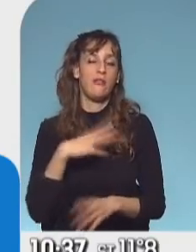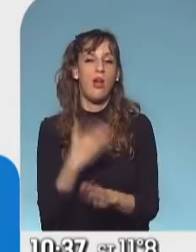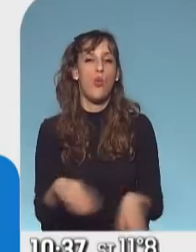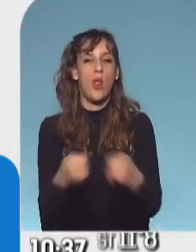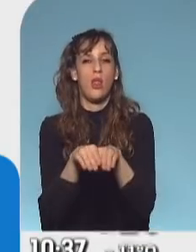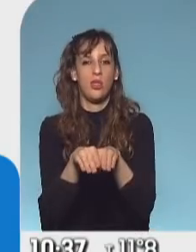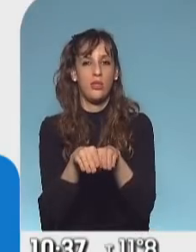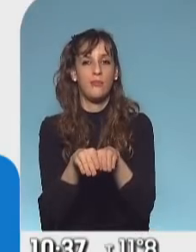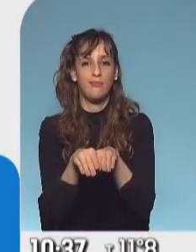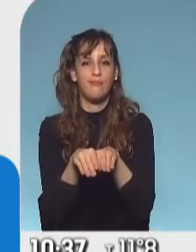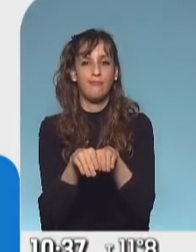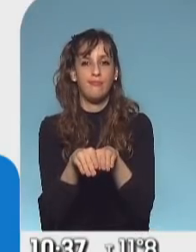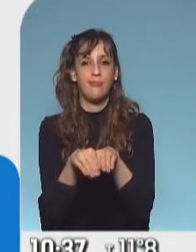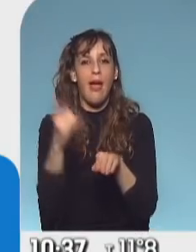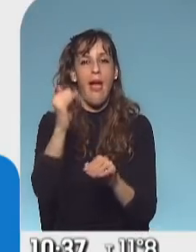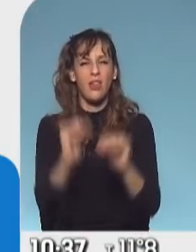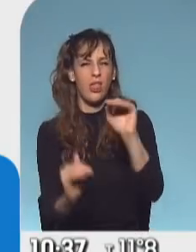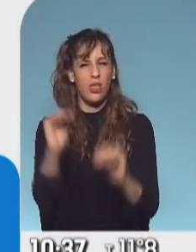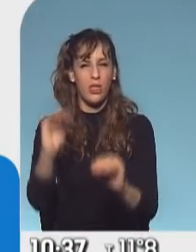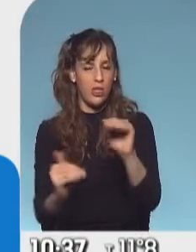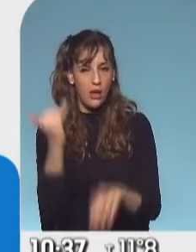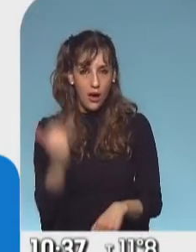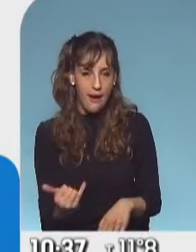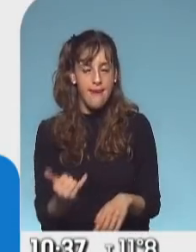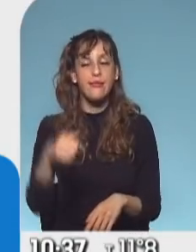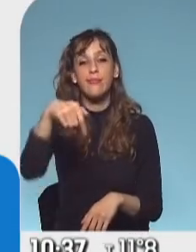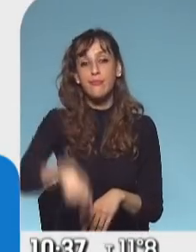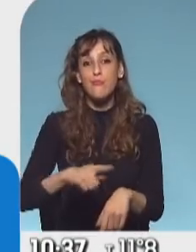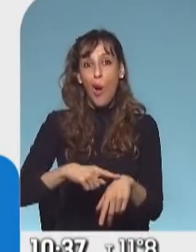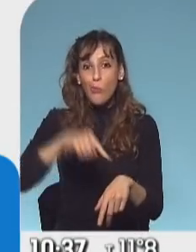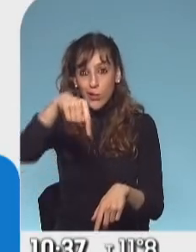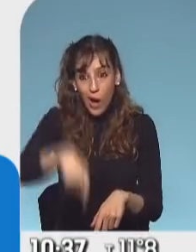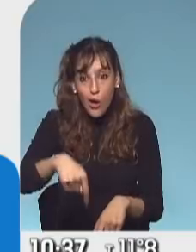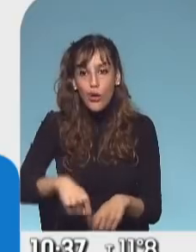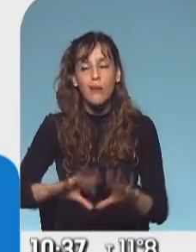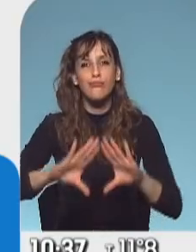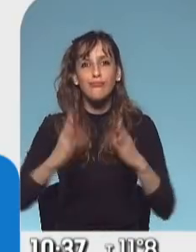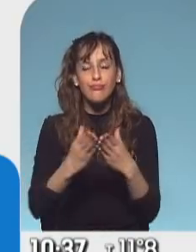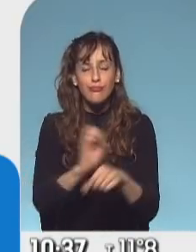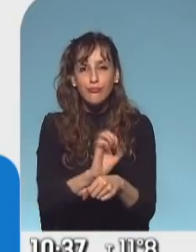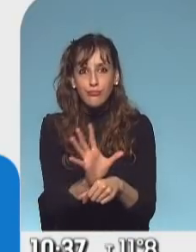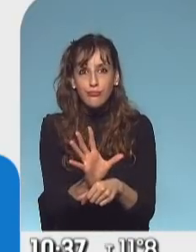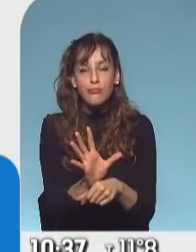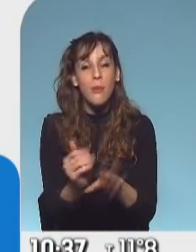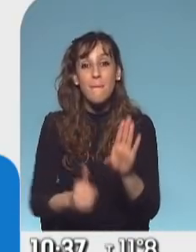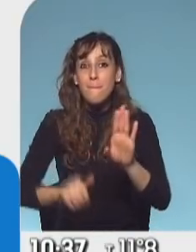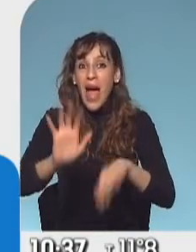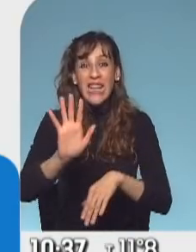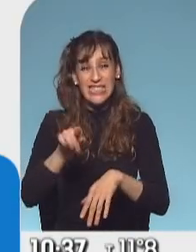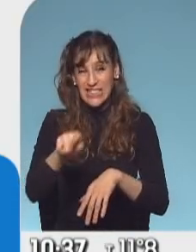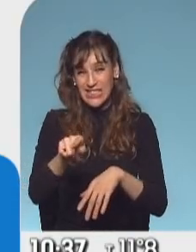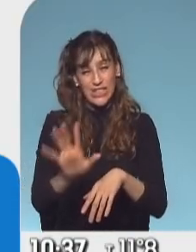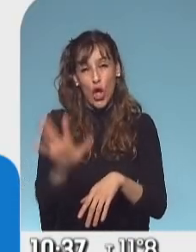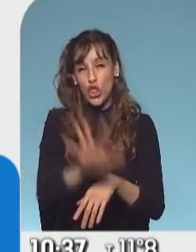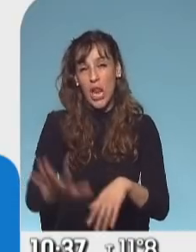mundo. Y encima estamos en el momento en que la pandemia ataca al continente más desigual